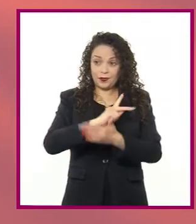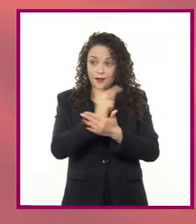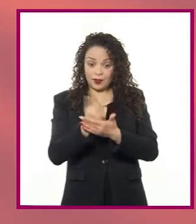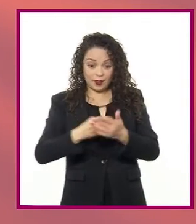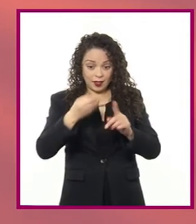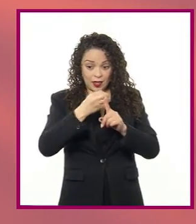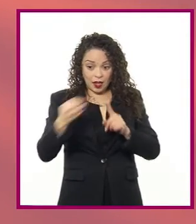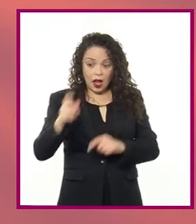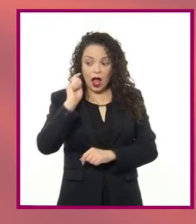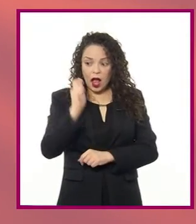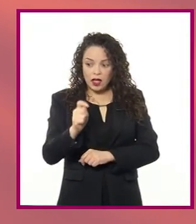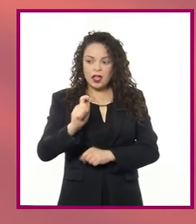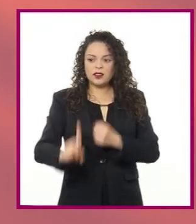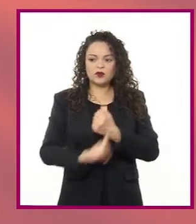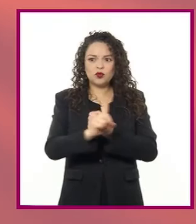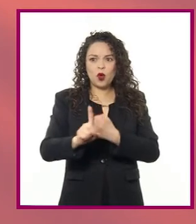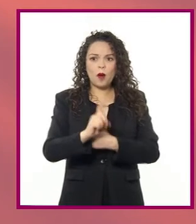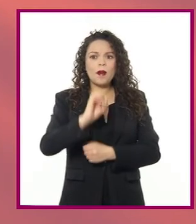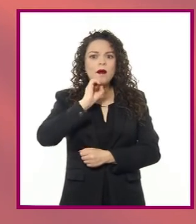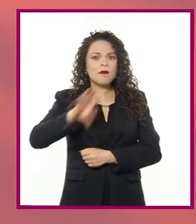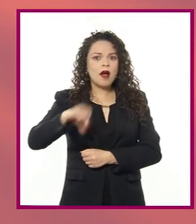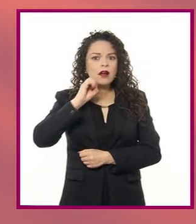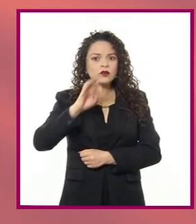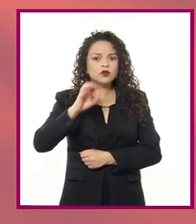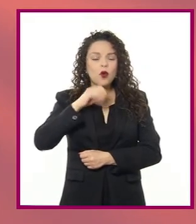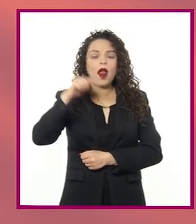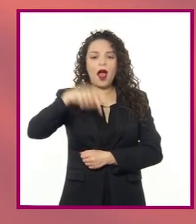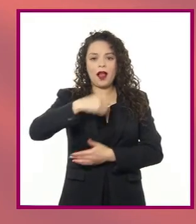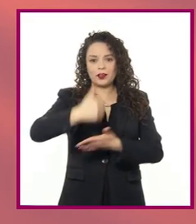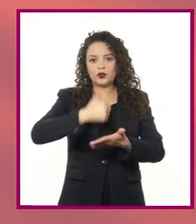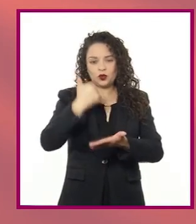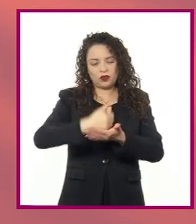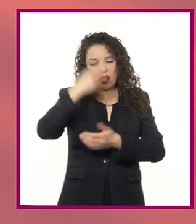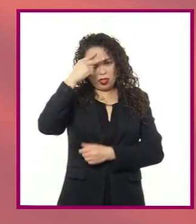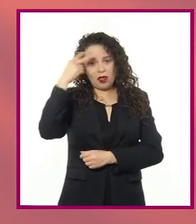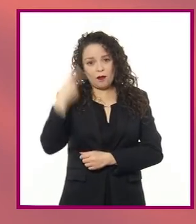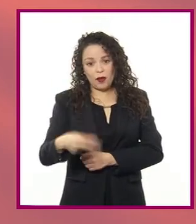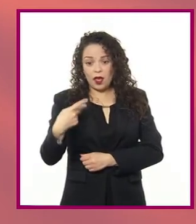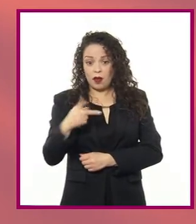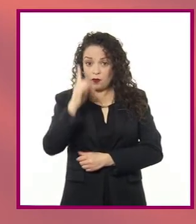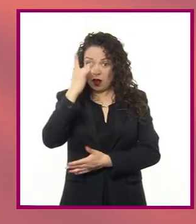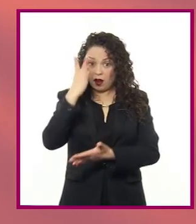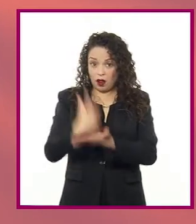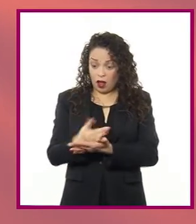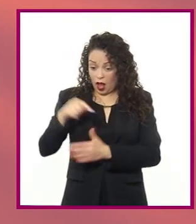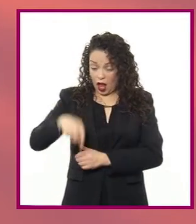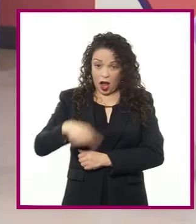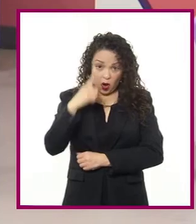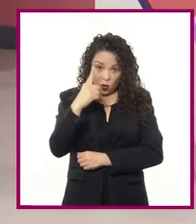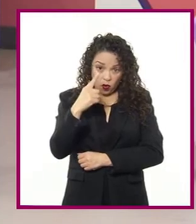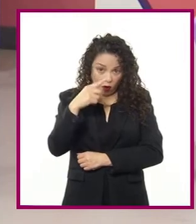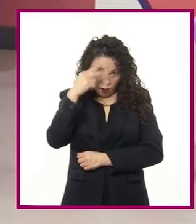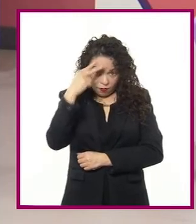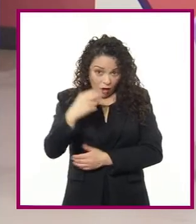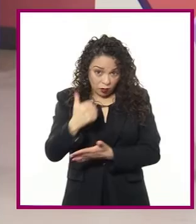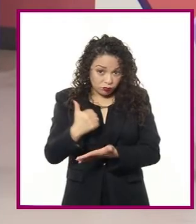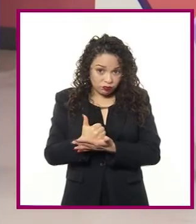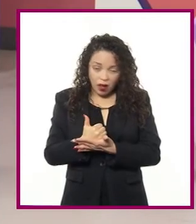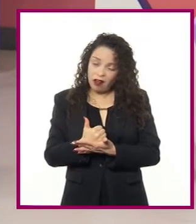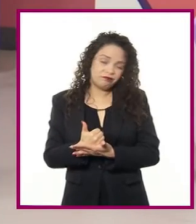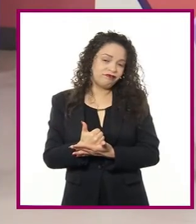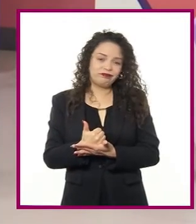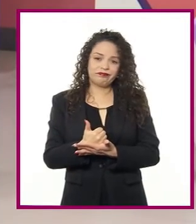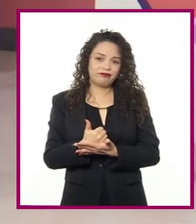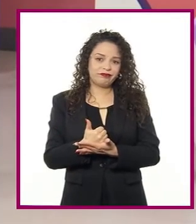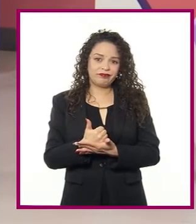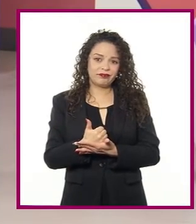trabajamos el problema de la basura en la Ciudad de México, pero sabemos que no es exclusivo de nuestra ciudad. Bueno, ahora que ya